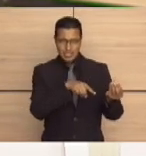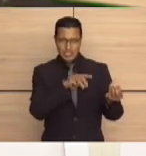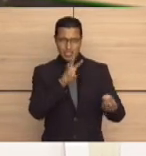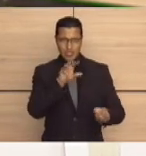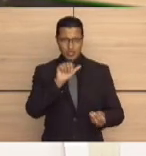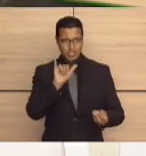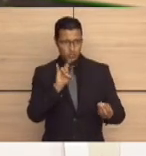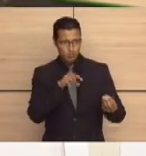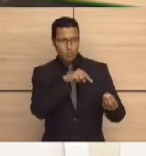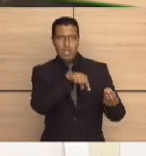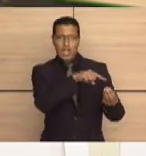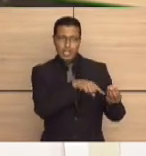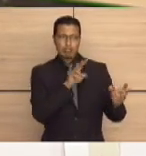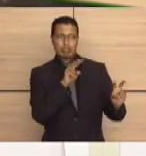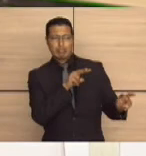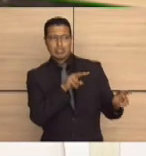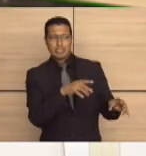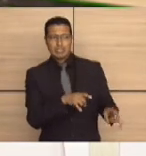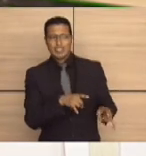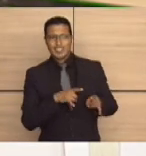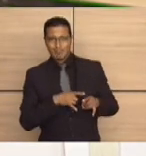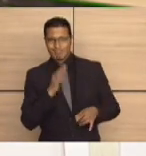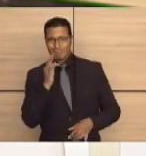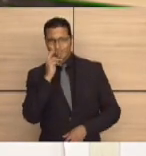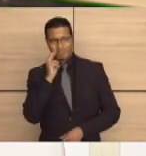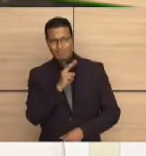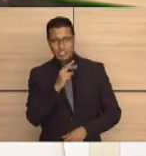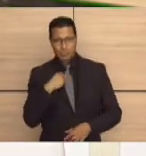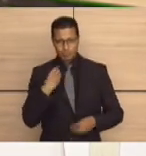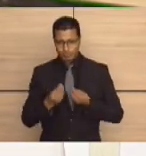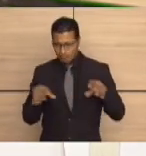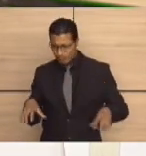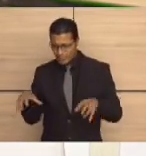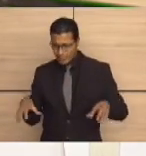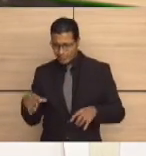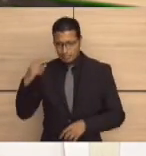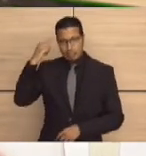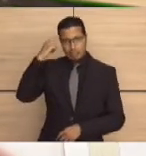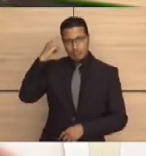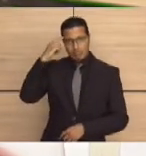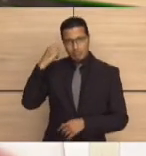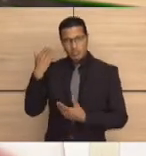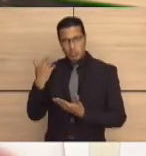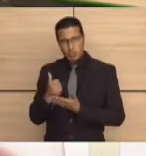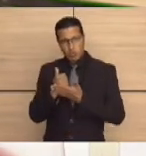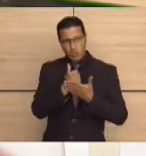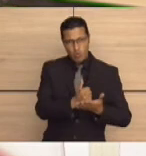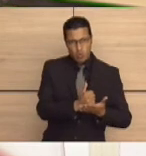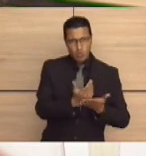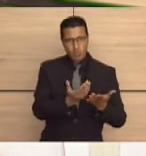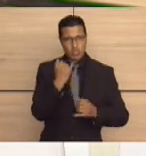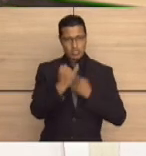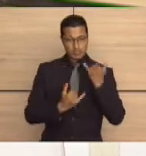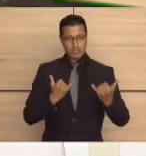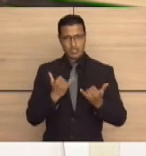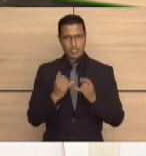que hago con amor y compasión pienso rescatar no solamente identidad cultural o